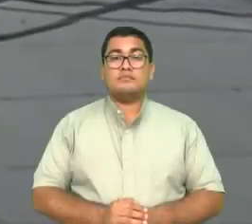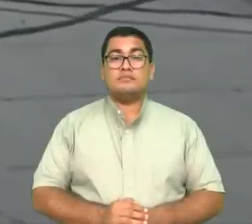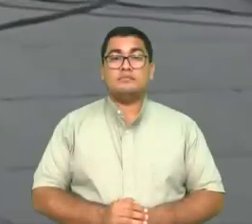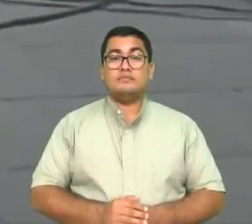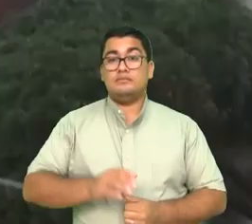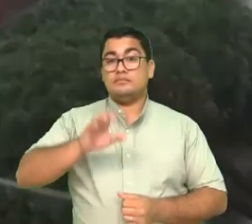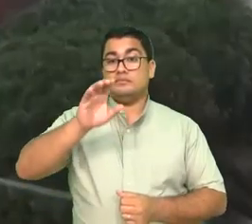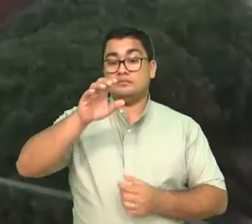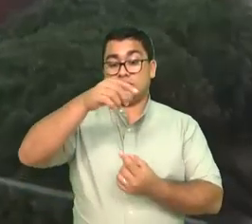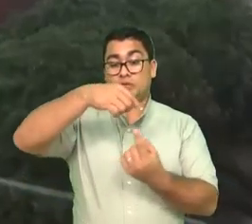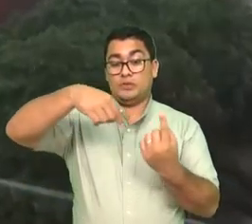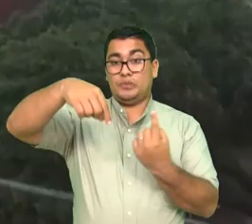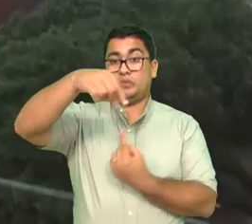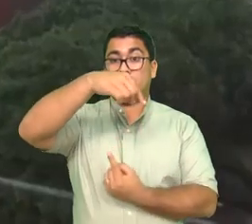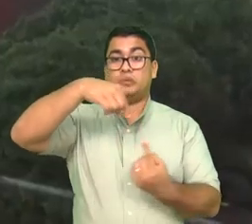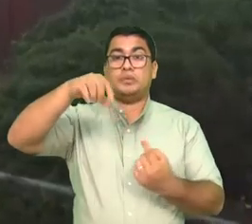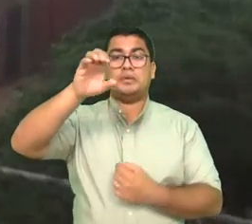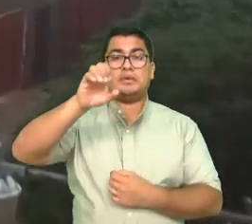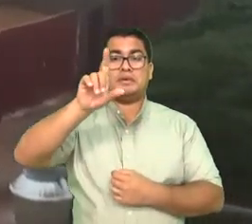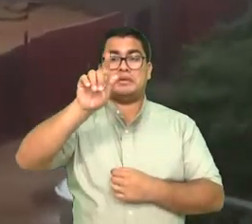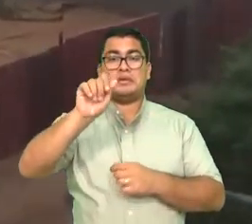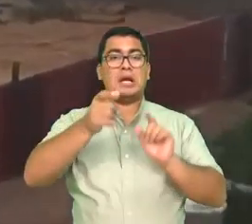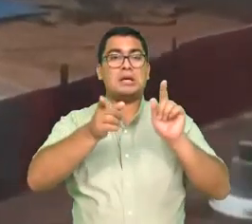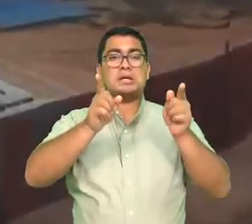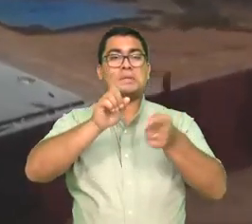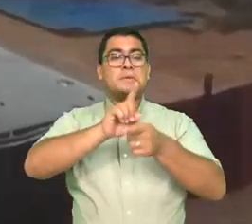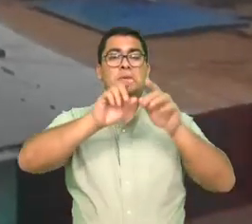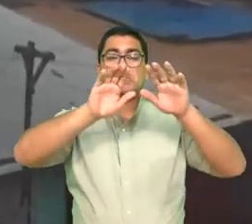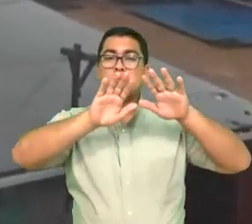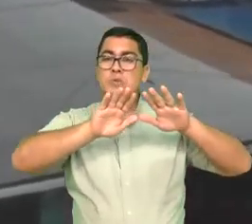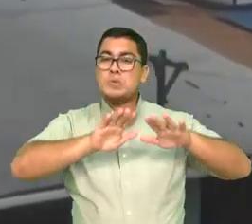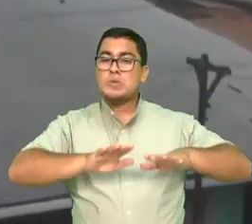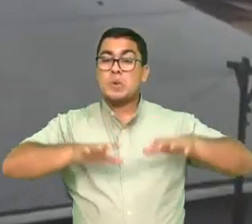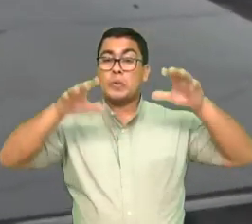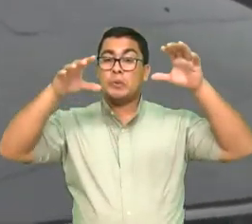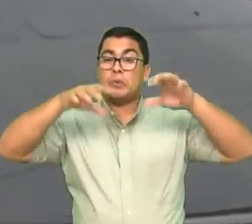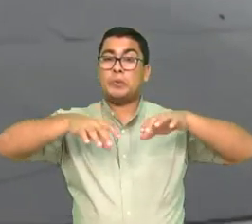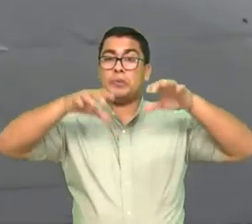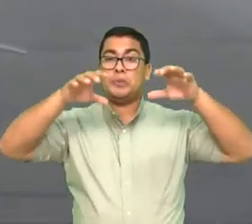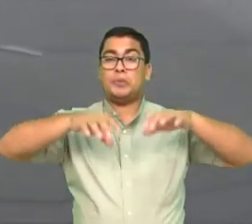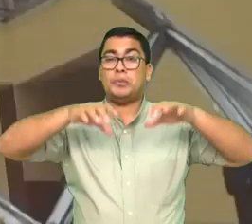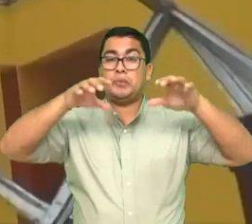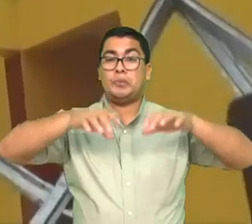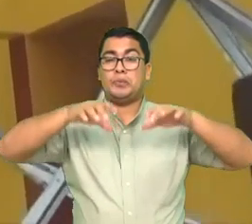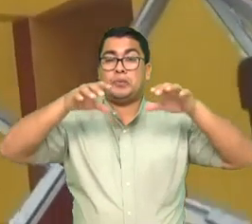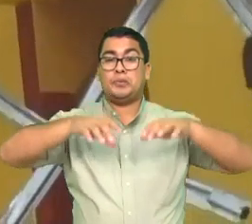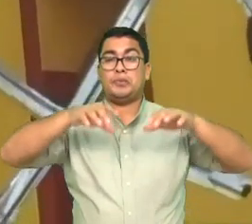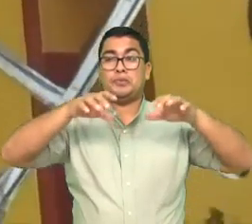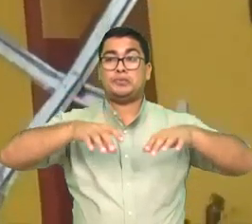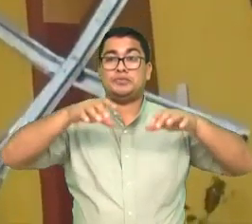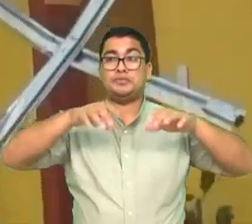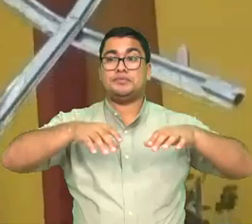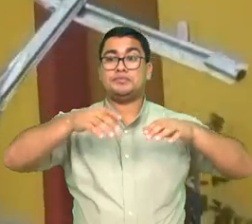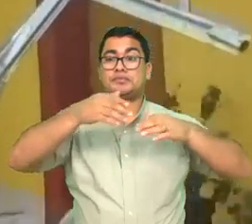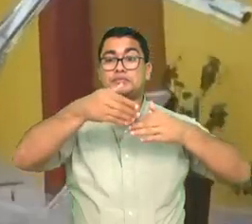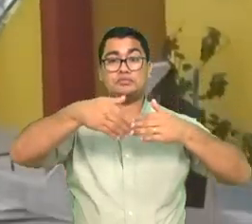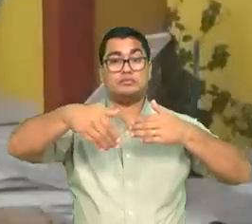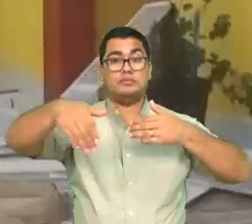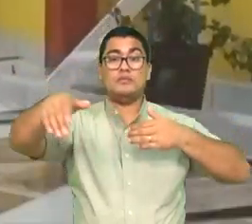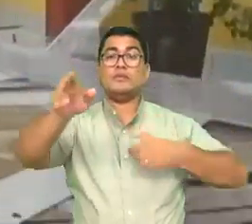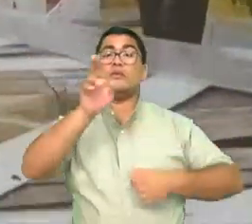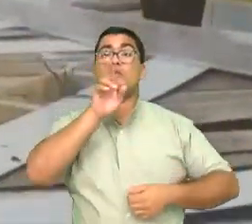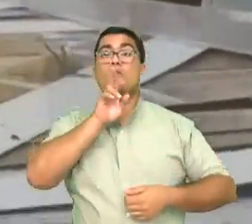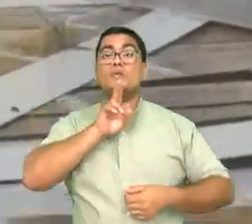ETA se degradó a una tormenta tropical en su paso por San José de Bocay y Huihuilí y en su salida hacia Honduras y